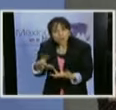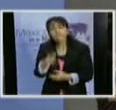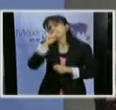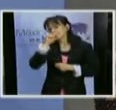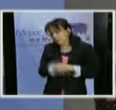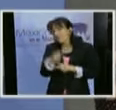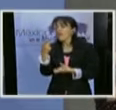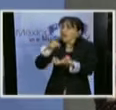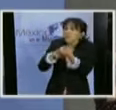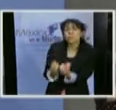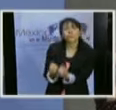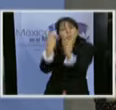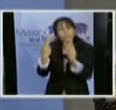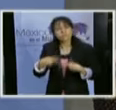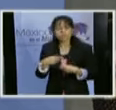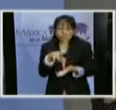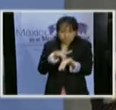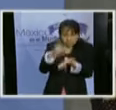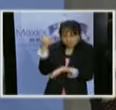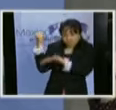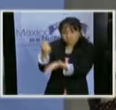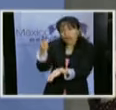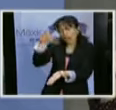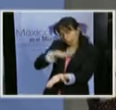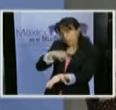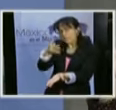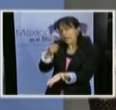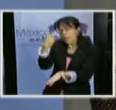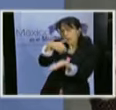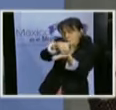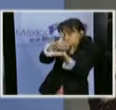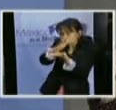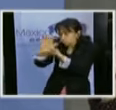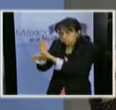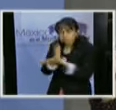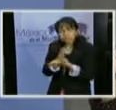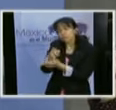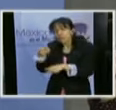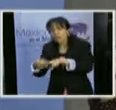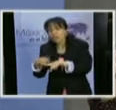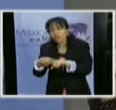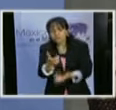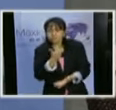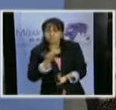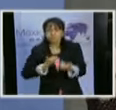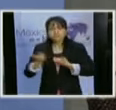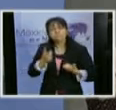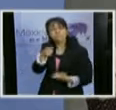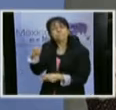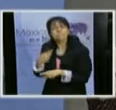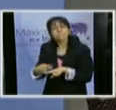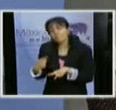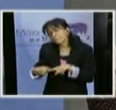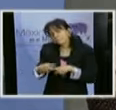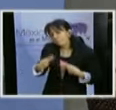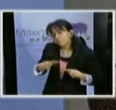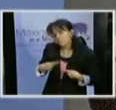en la ejecución del presupuesto. Y también plantearon la idea de que los adolescentes puedan